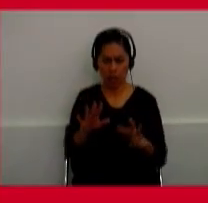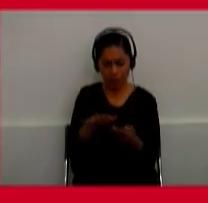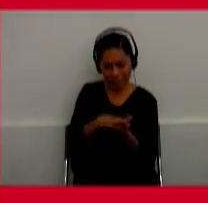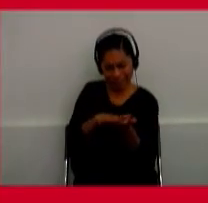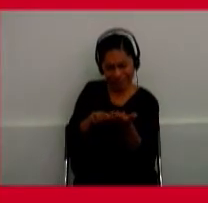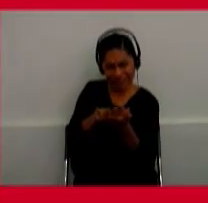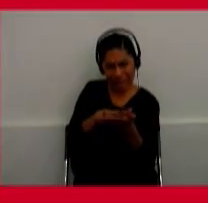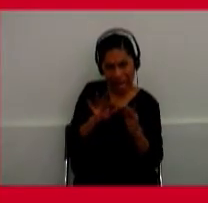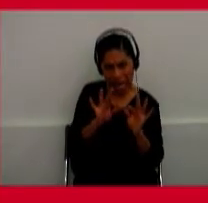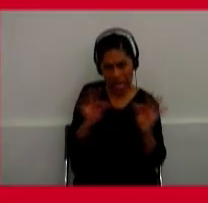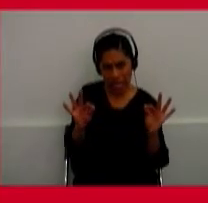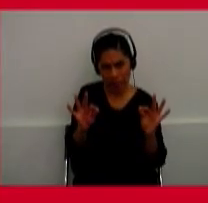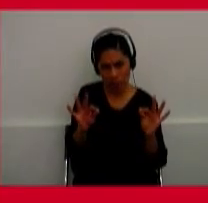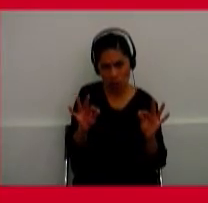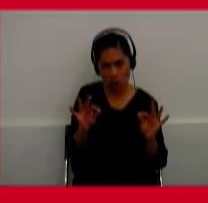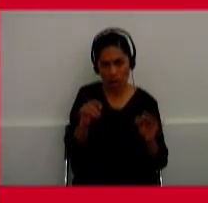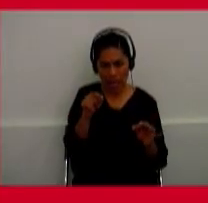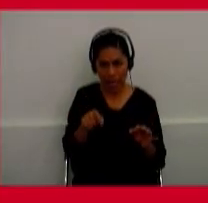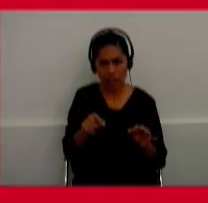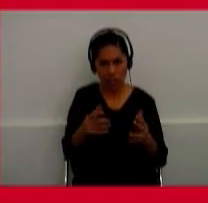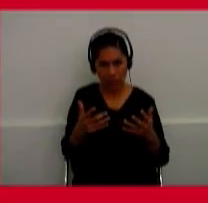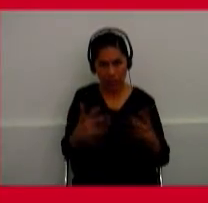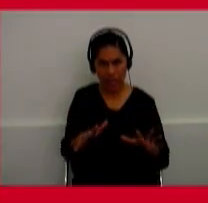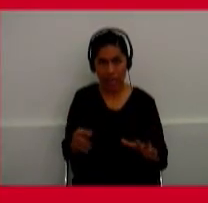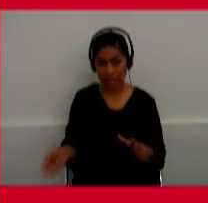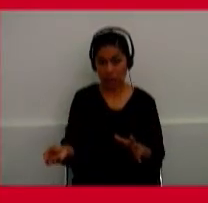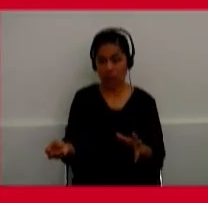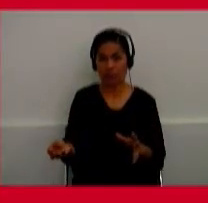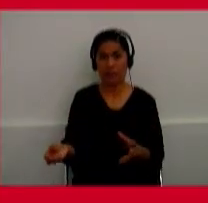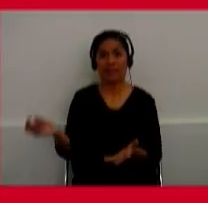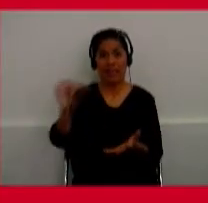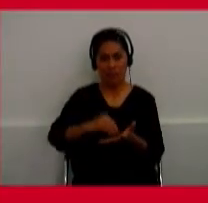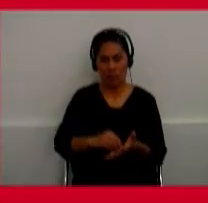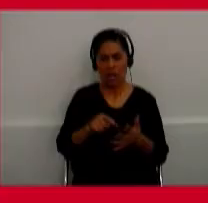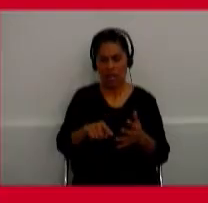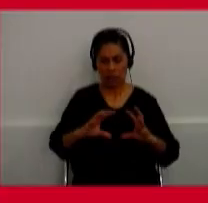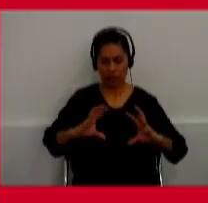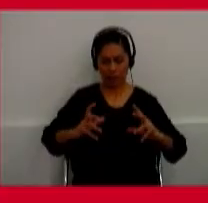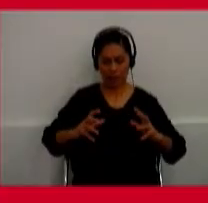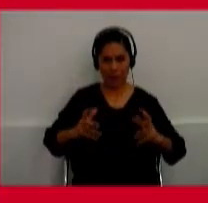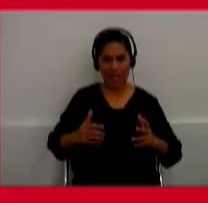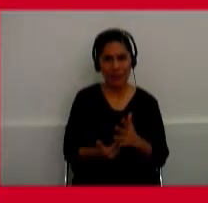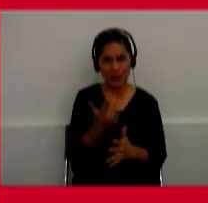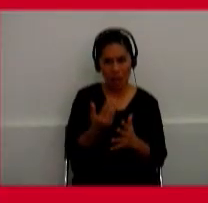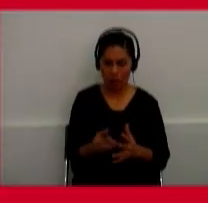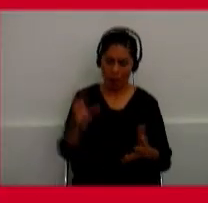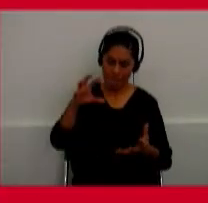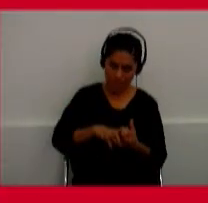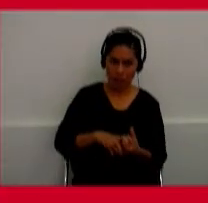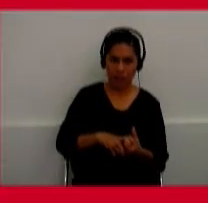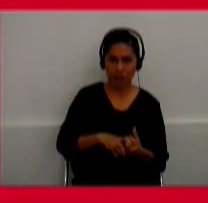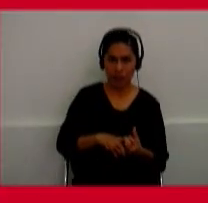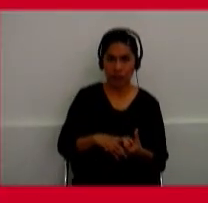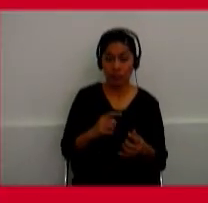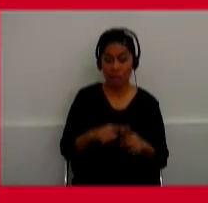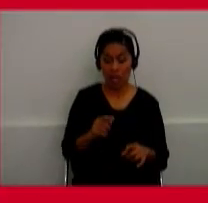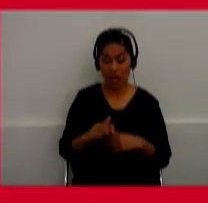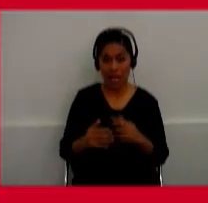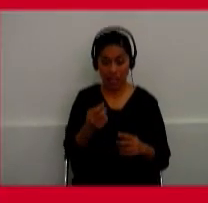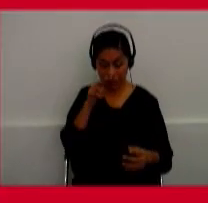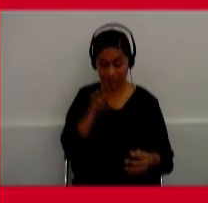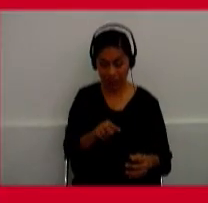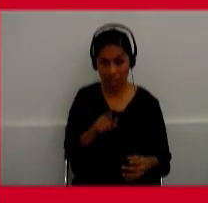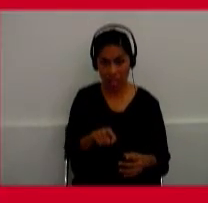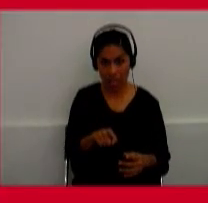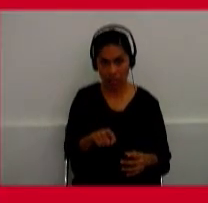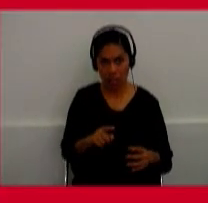centrífugo de alta eficiencia de Caterpillar, y se instalaron en todos los equipos. Entonces, en el primer análisis que hicimos, cuando ya se